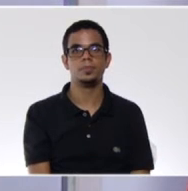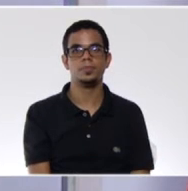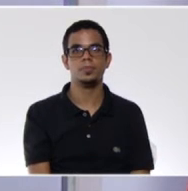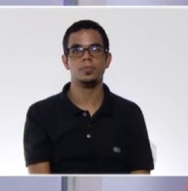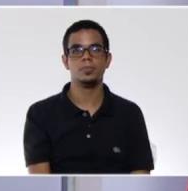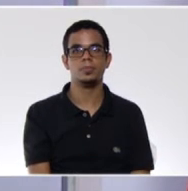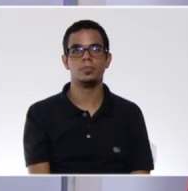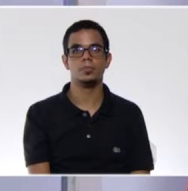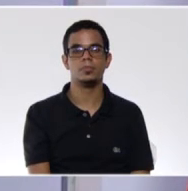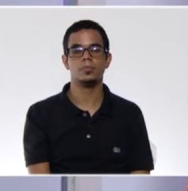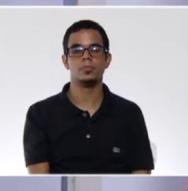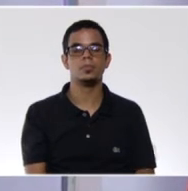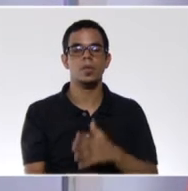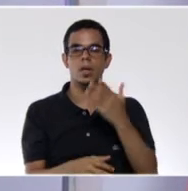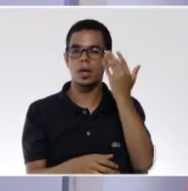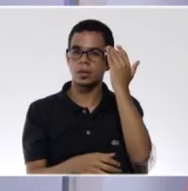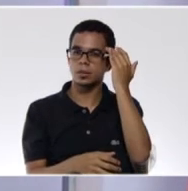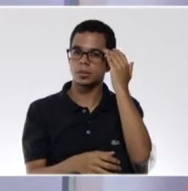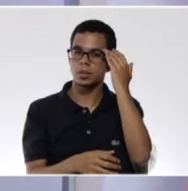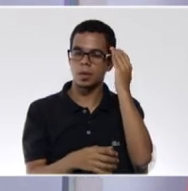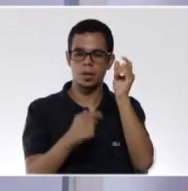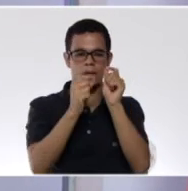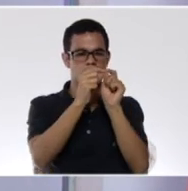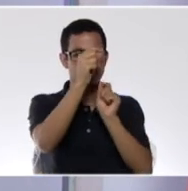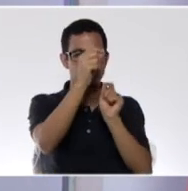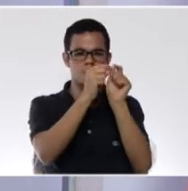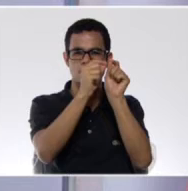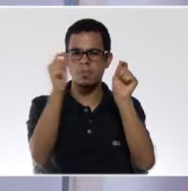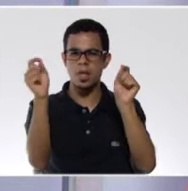que no necesariamente tienen que medir lo mismo.